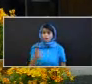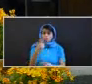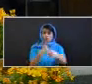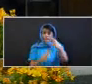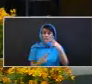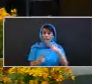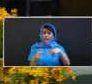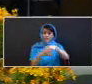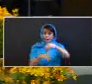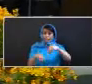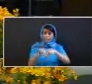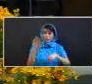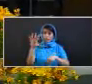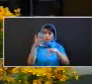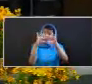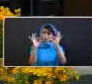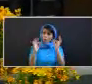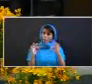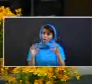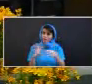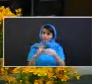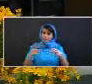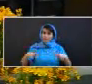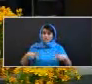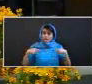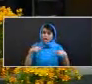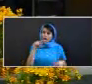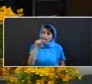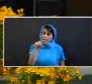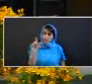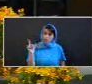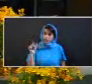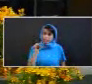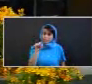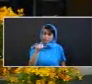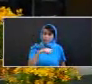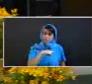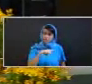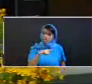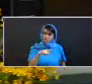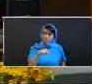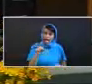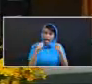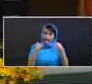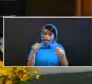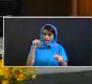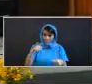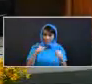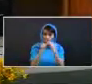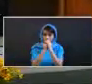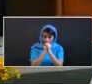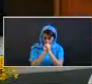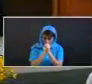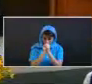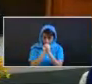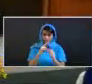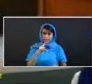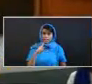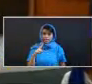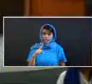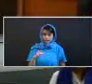tu manera de vivir, entonces ahí donde usted está, haga esta oración conmigo, por favor, y diga: Señor